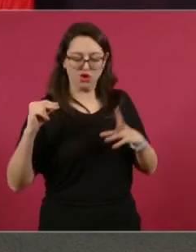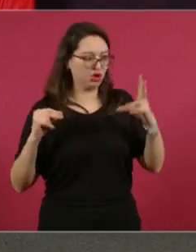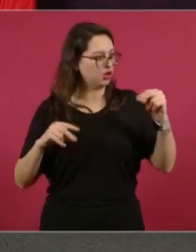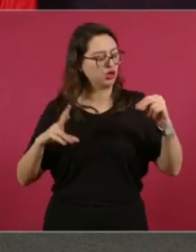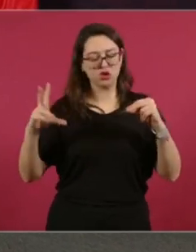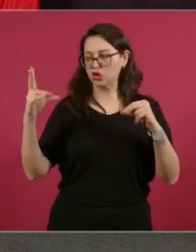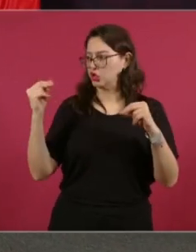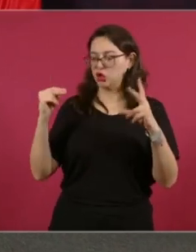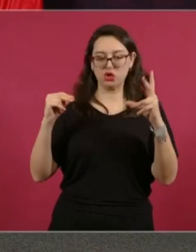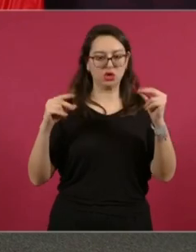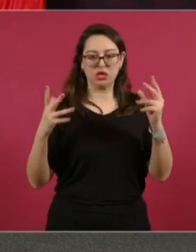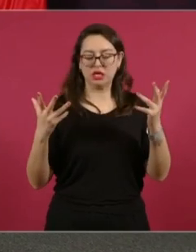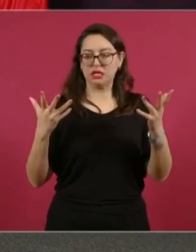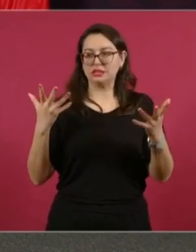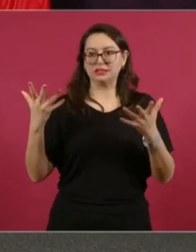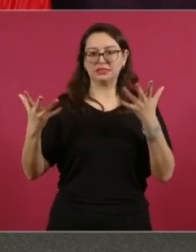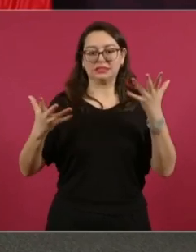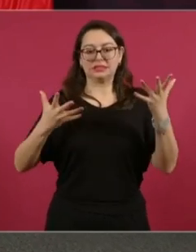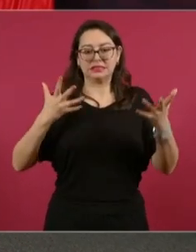Aquí cuento de que